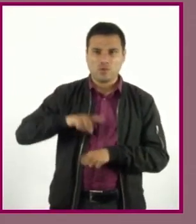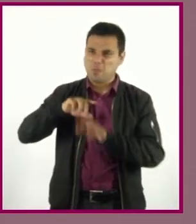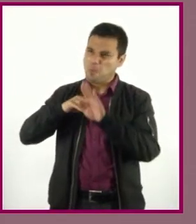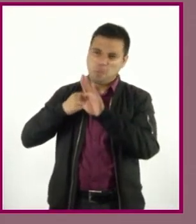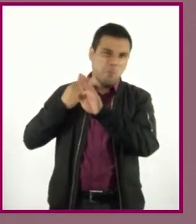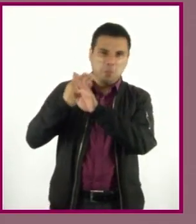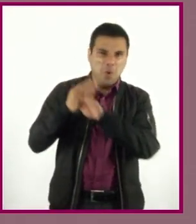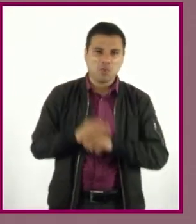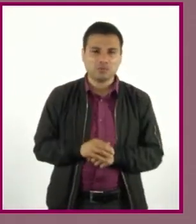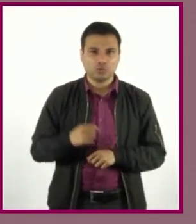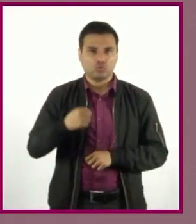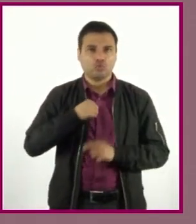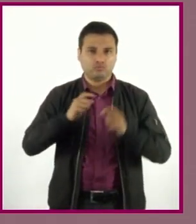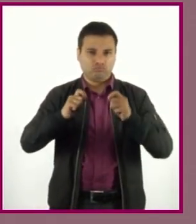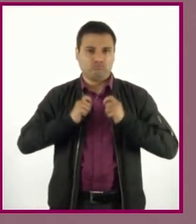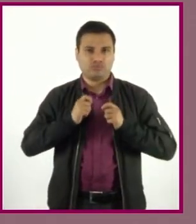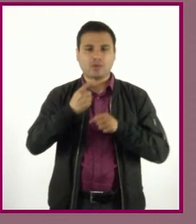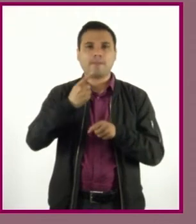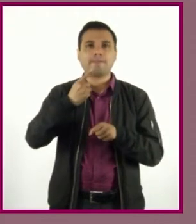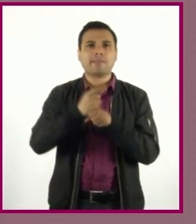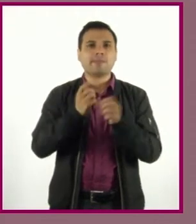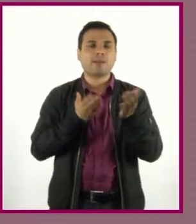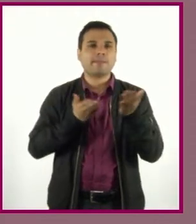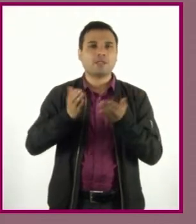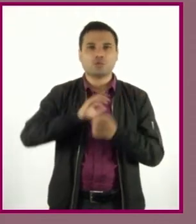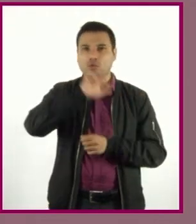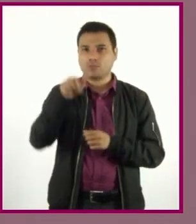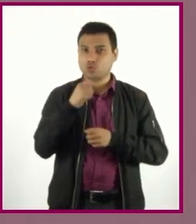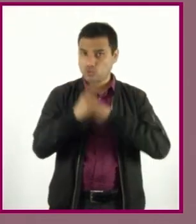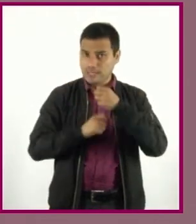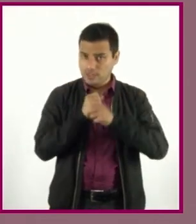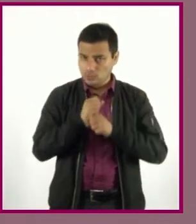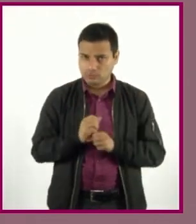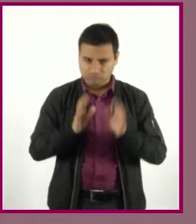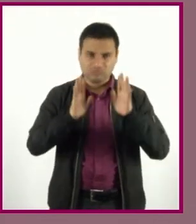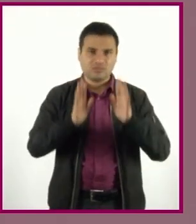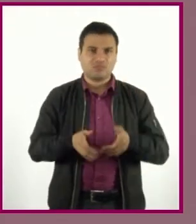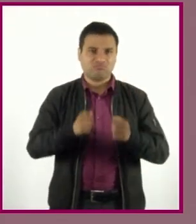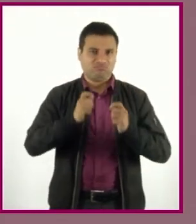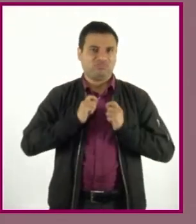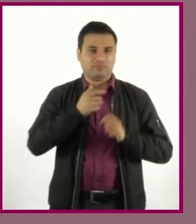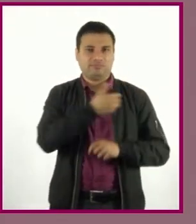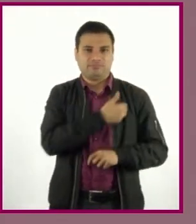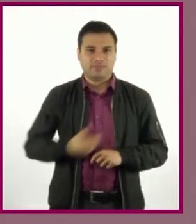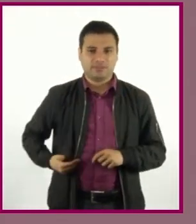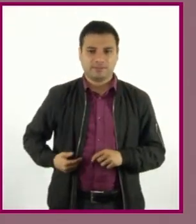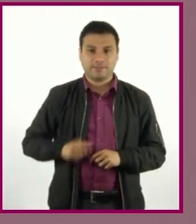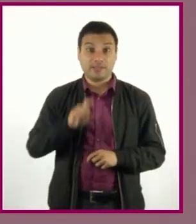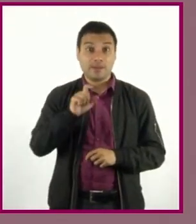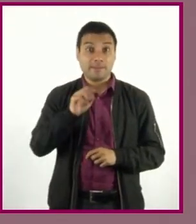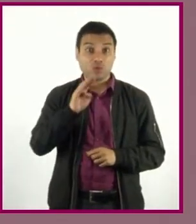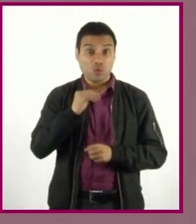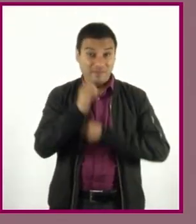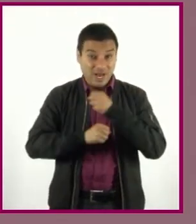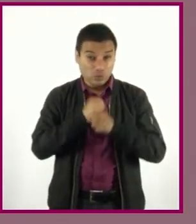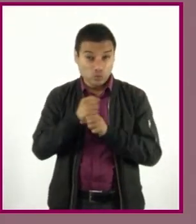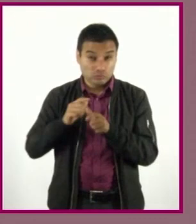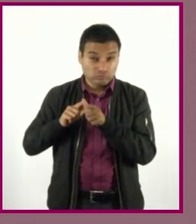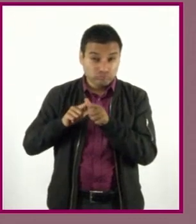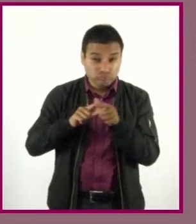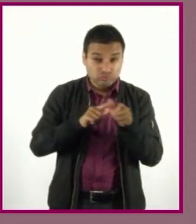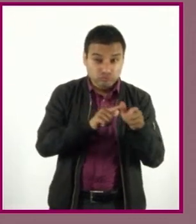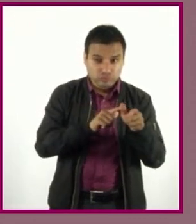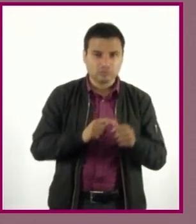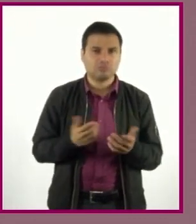para convertirse en primer ministro y al año siguiente en presidente. Durante los 29 años de su gestión,